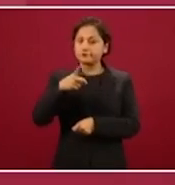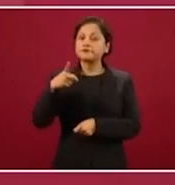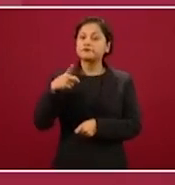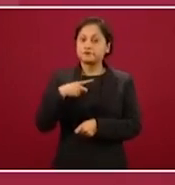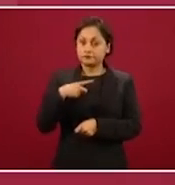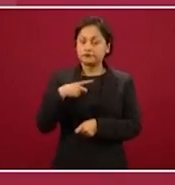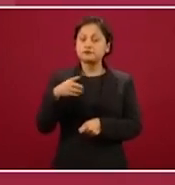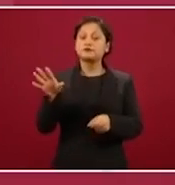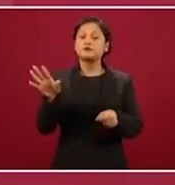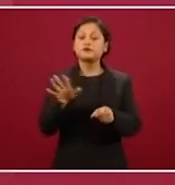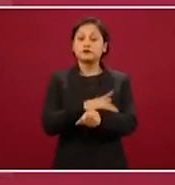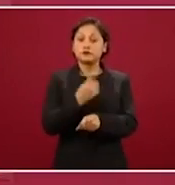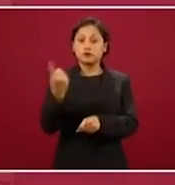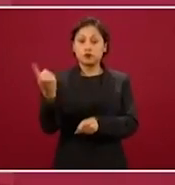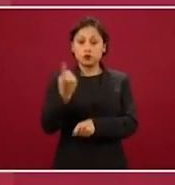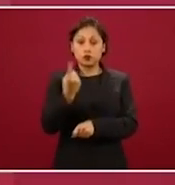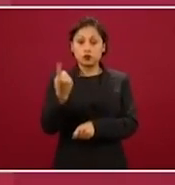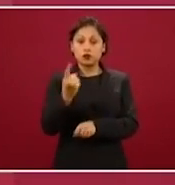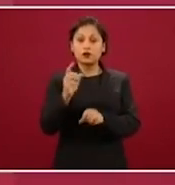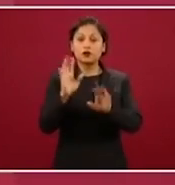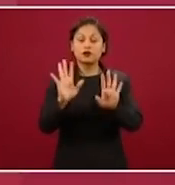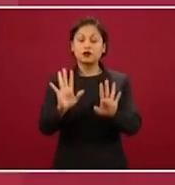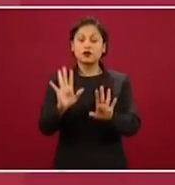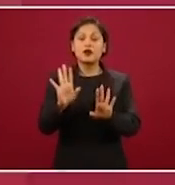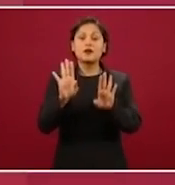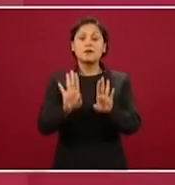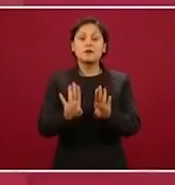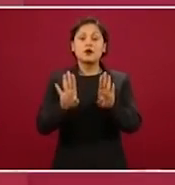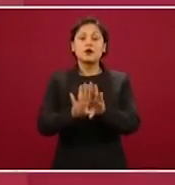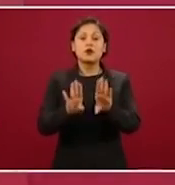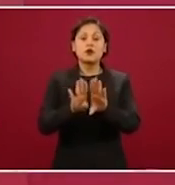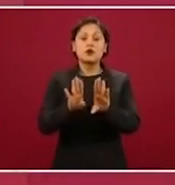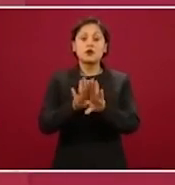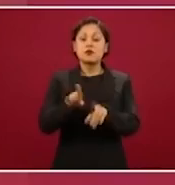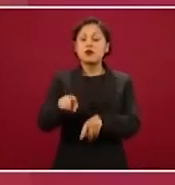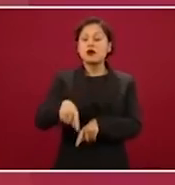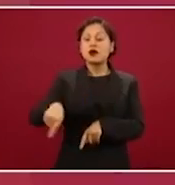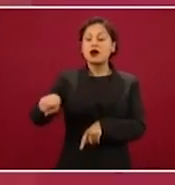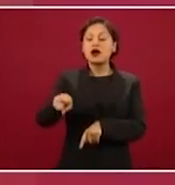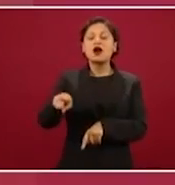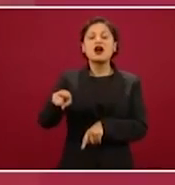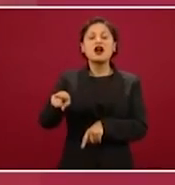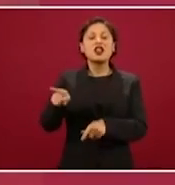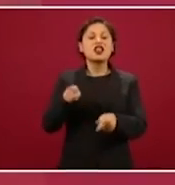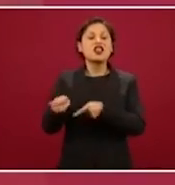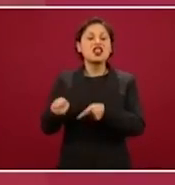menor de edad. No, ya no estamos en eso. Ya no.